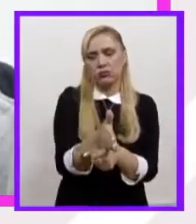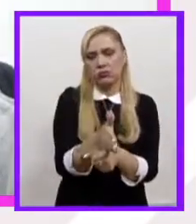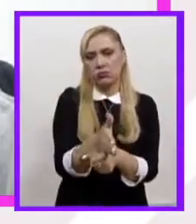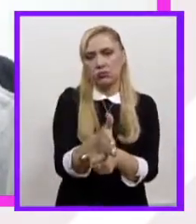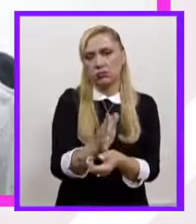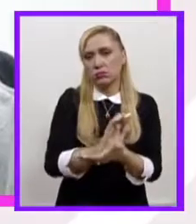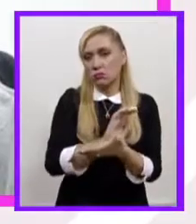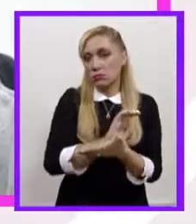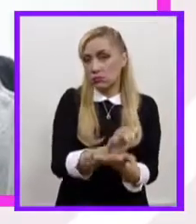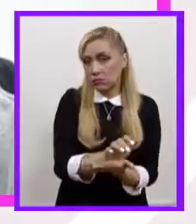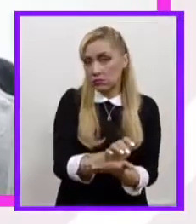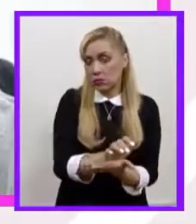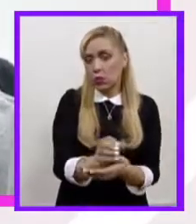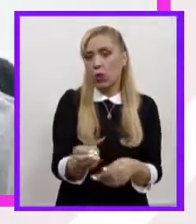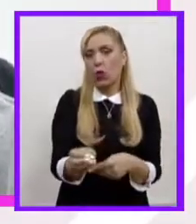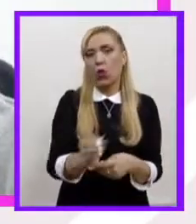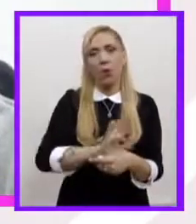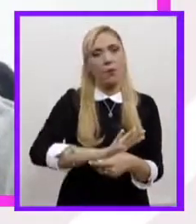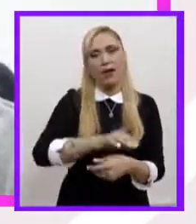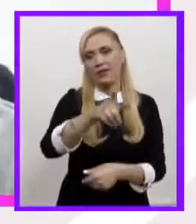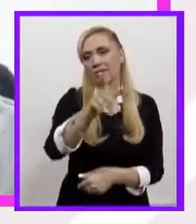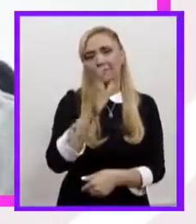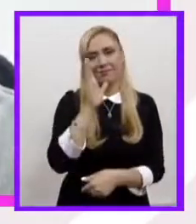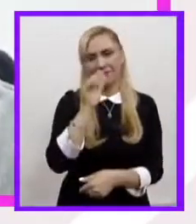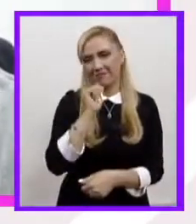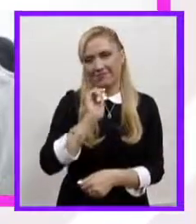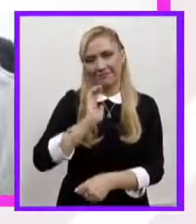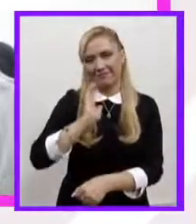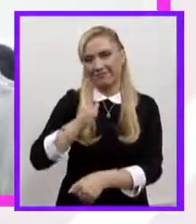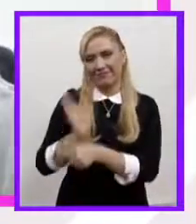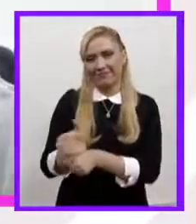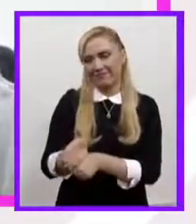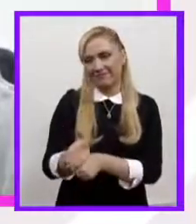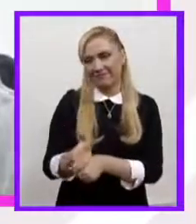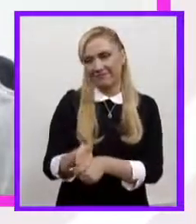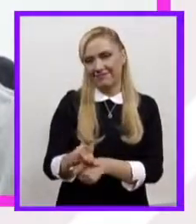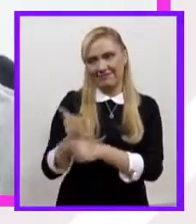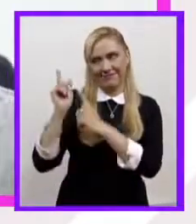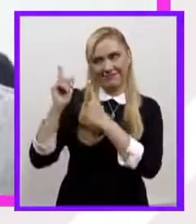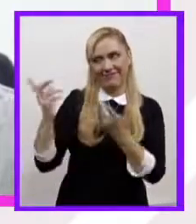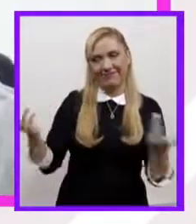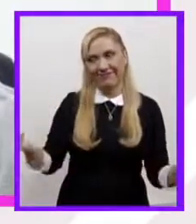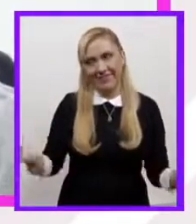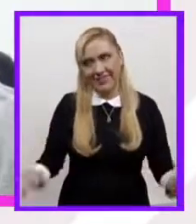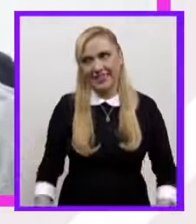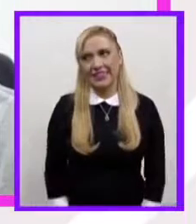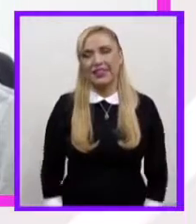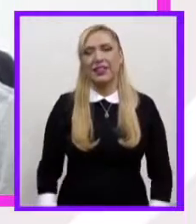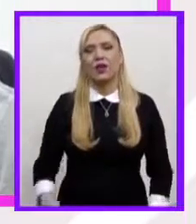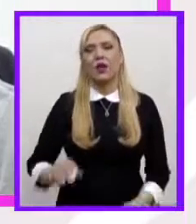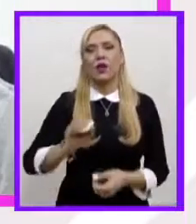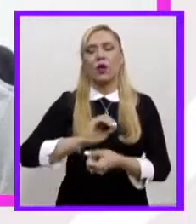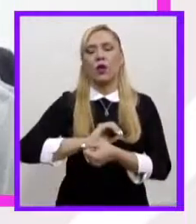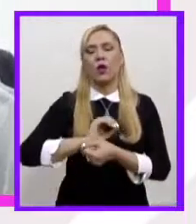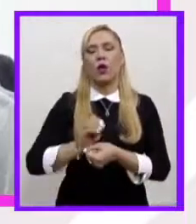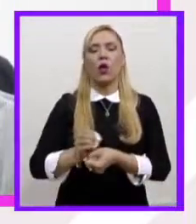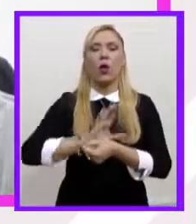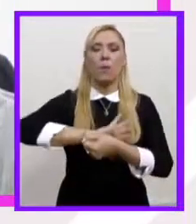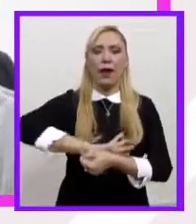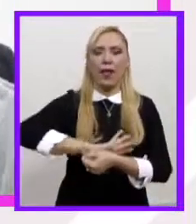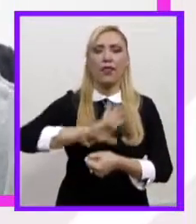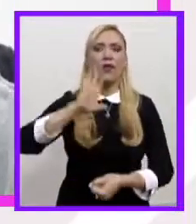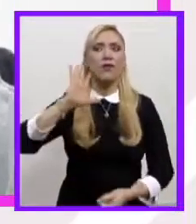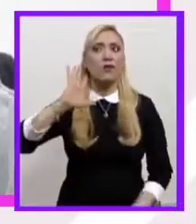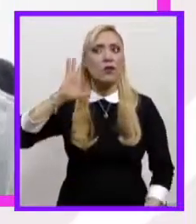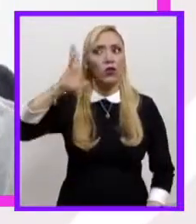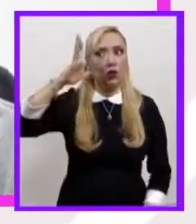comentaba hace un momento, COPRED no tiene la facultad sancionadora. Desde mi punto de vista, tenemos que aspirar a que COPRED en el futuro próximo pueda